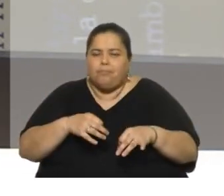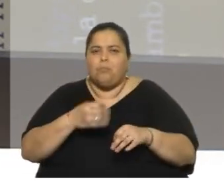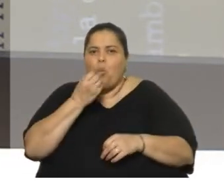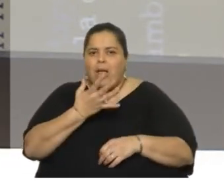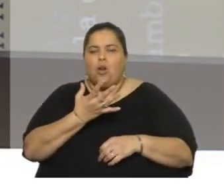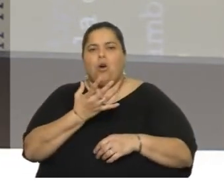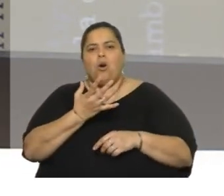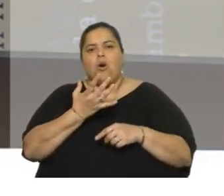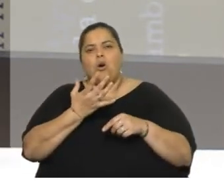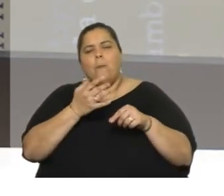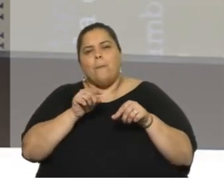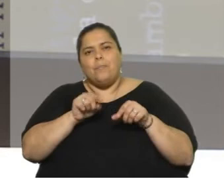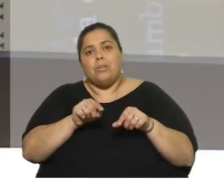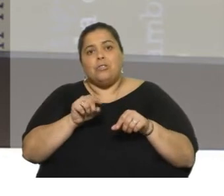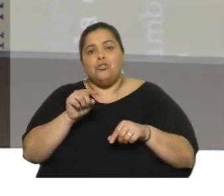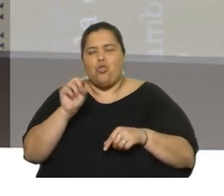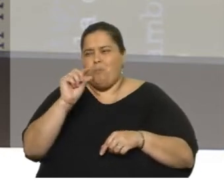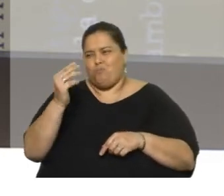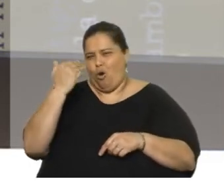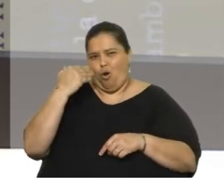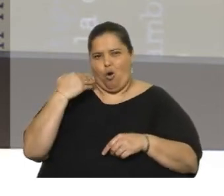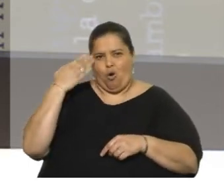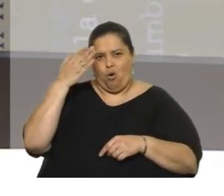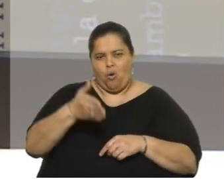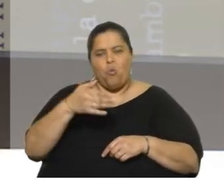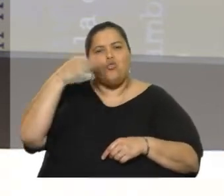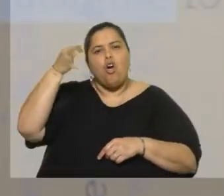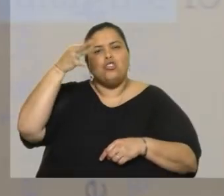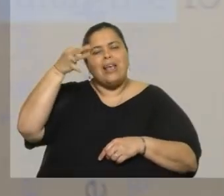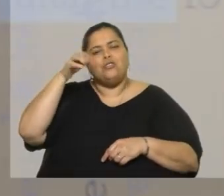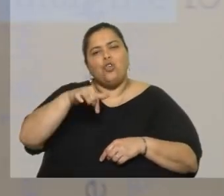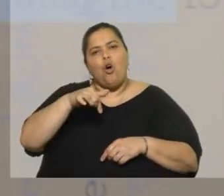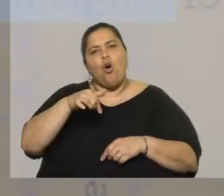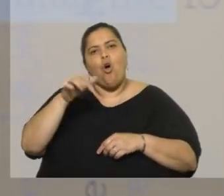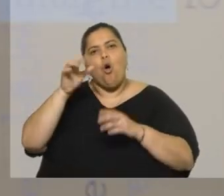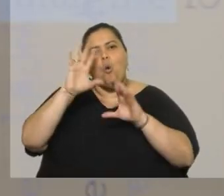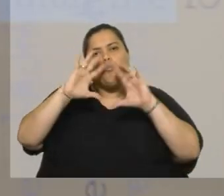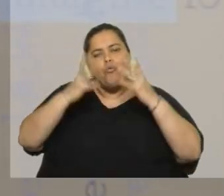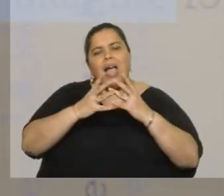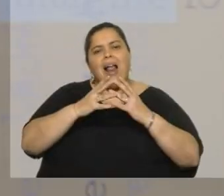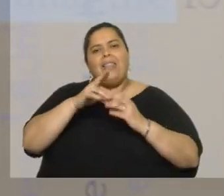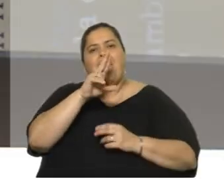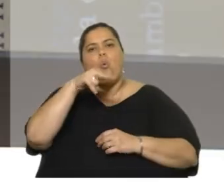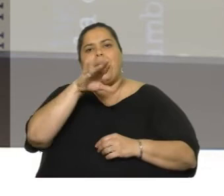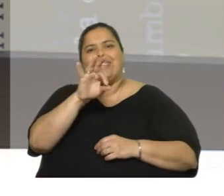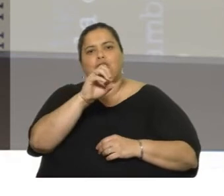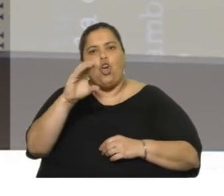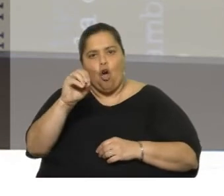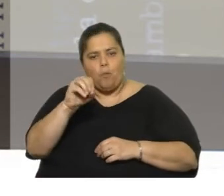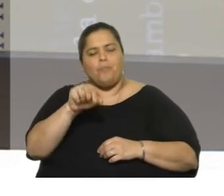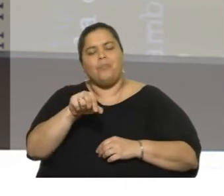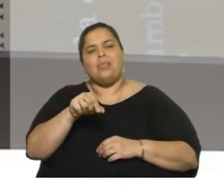que yo hace poco estuve en un Congreso Mundial de UNESCO de Educación Superior, y cuando uno le trata de explicar a un